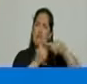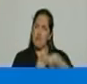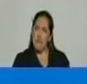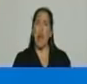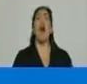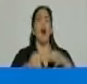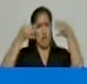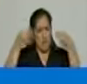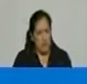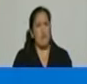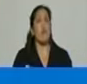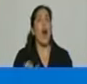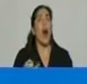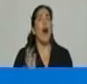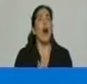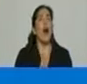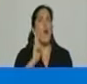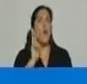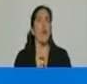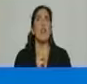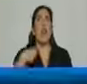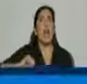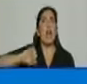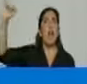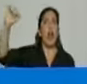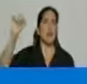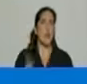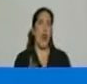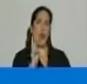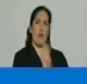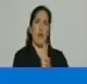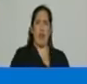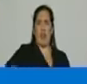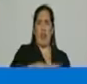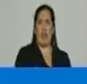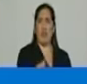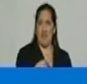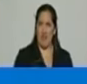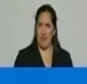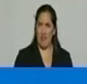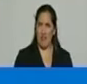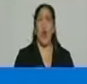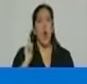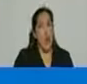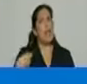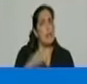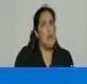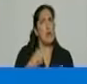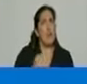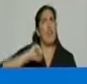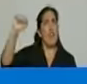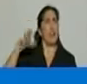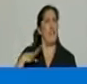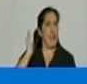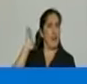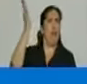han sufrido, que es la inflación, contra la cual estamos luchando, pero que todavía no hemos logrado